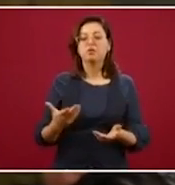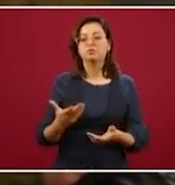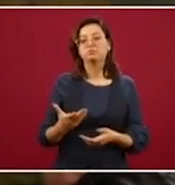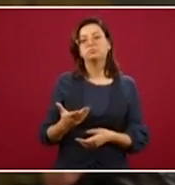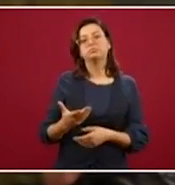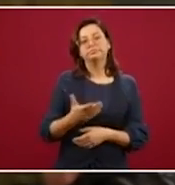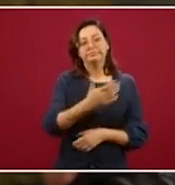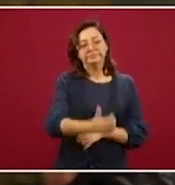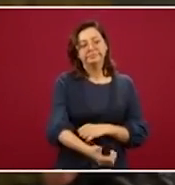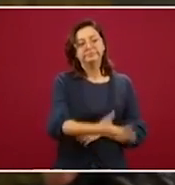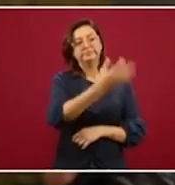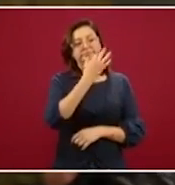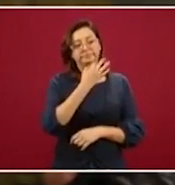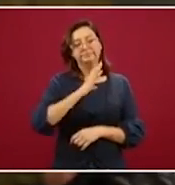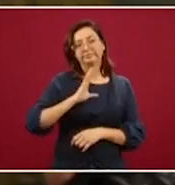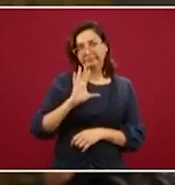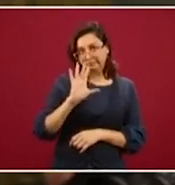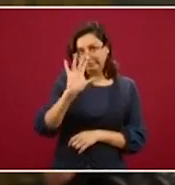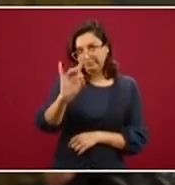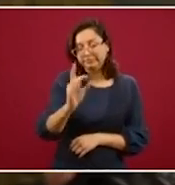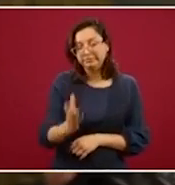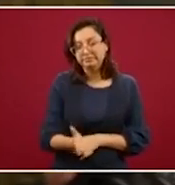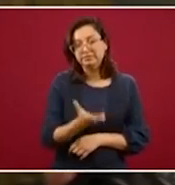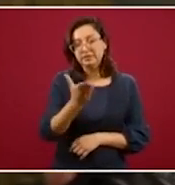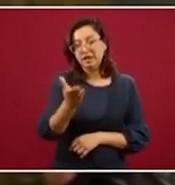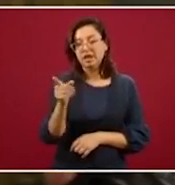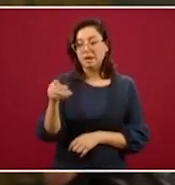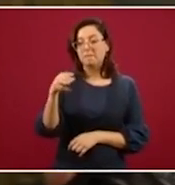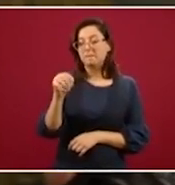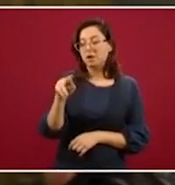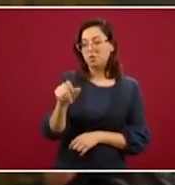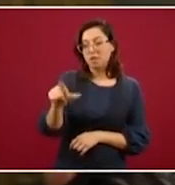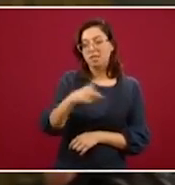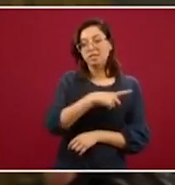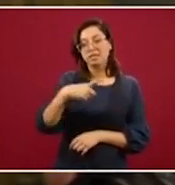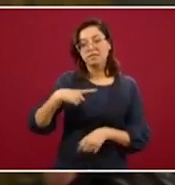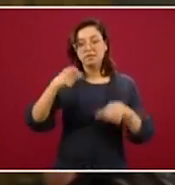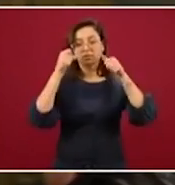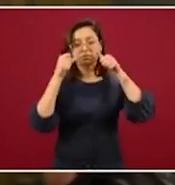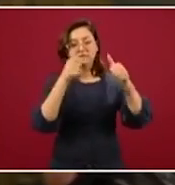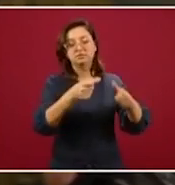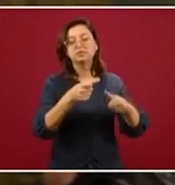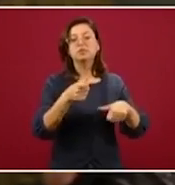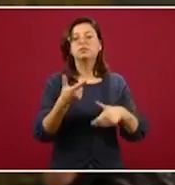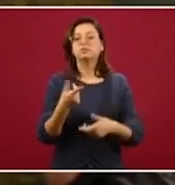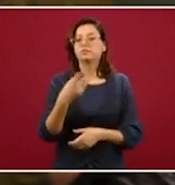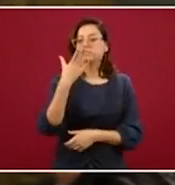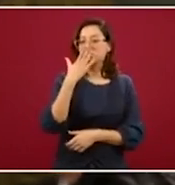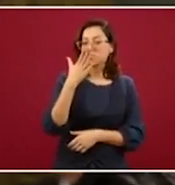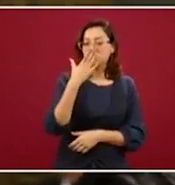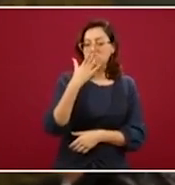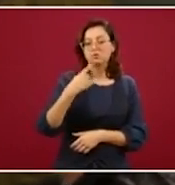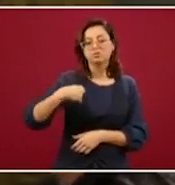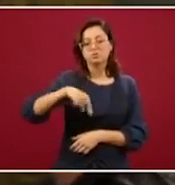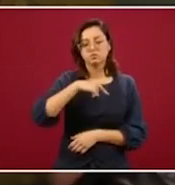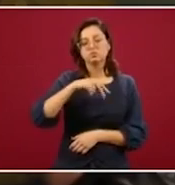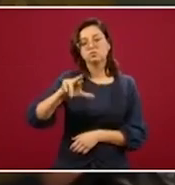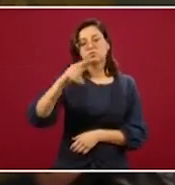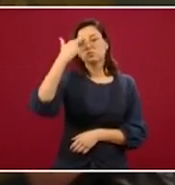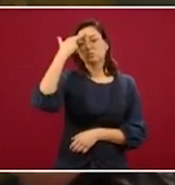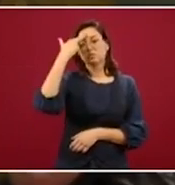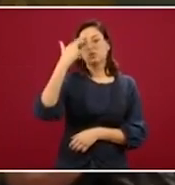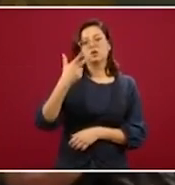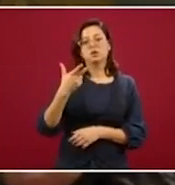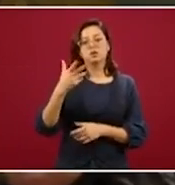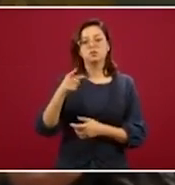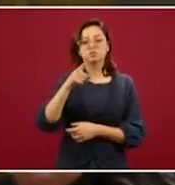con ustedes para que le pida a Manuel Bartlett, bueno, que ceda en este caso muy específico. En Sonora tenemos muy fresca la memoria, usted va al